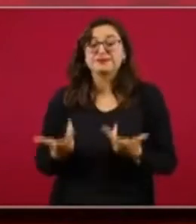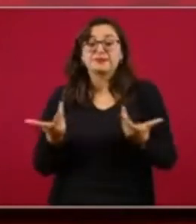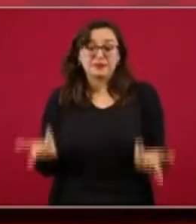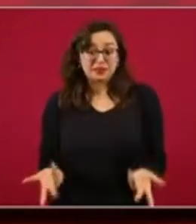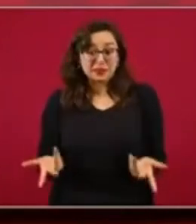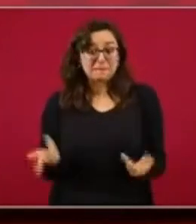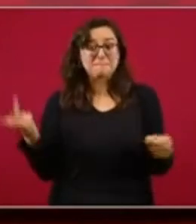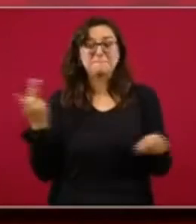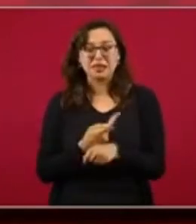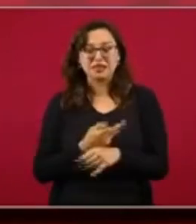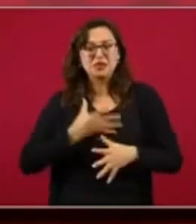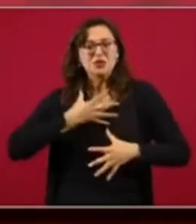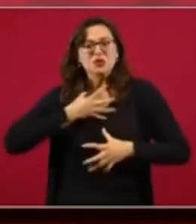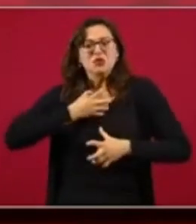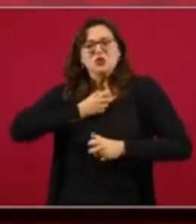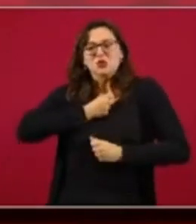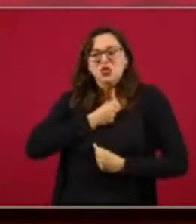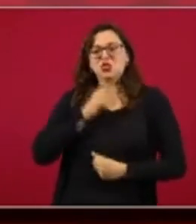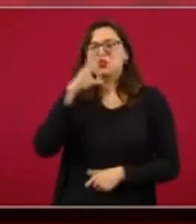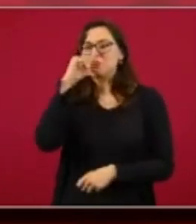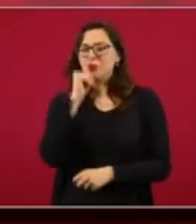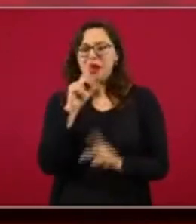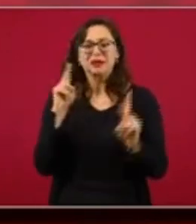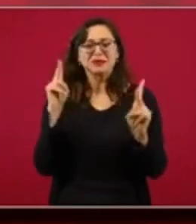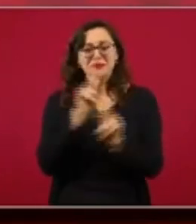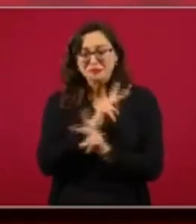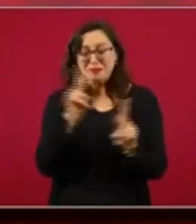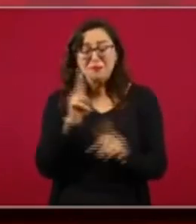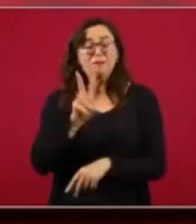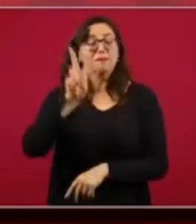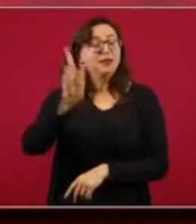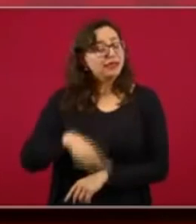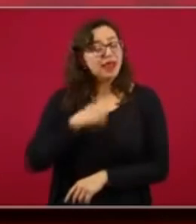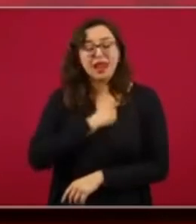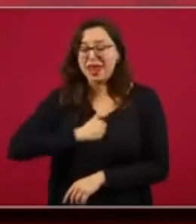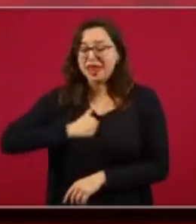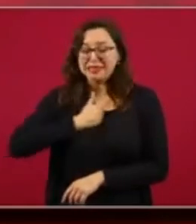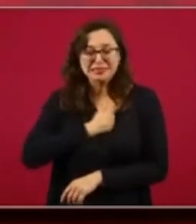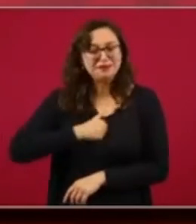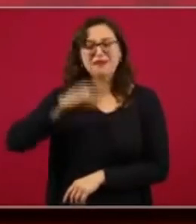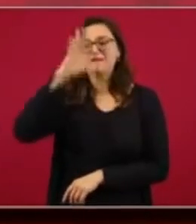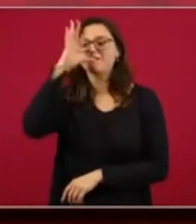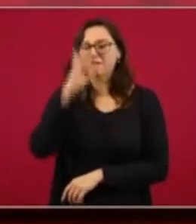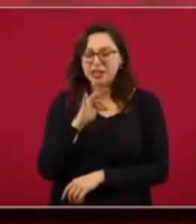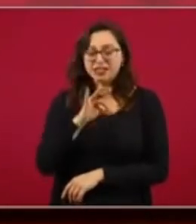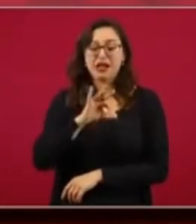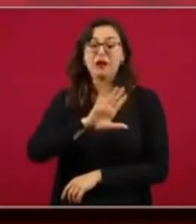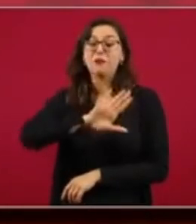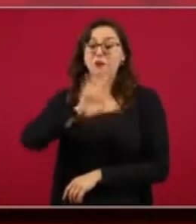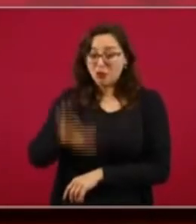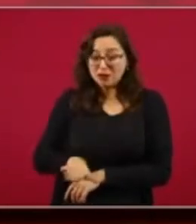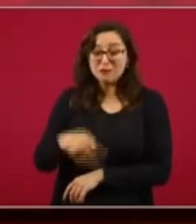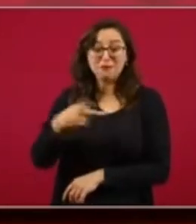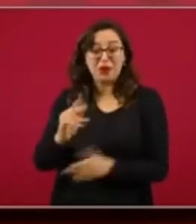que causa asfixia y es una muerte muy desafortunadamente